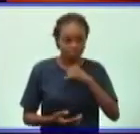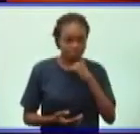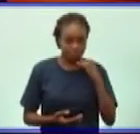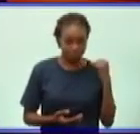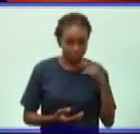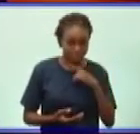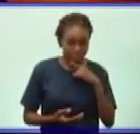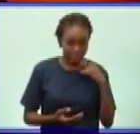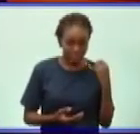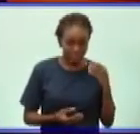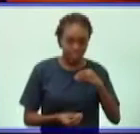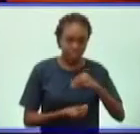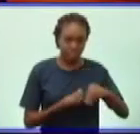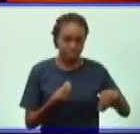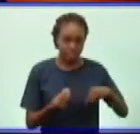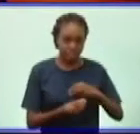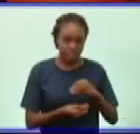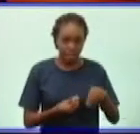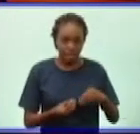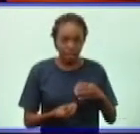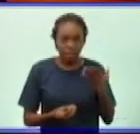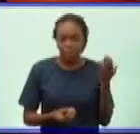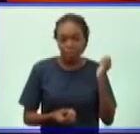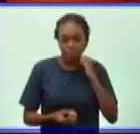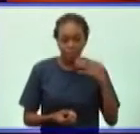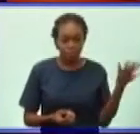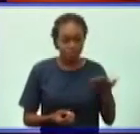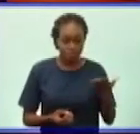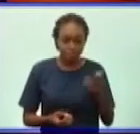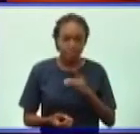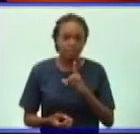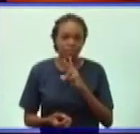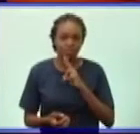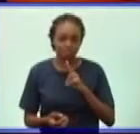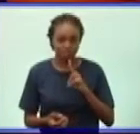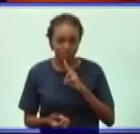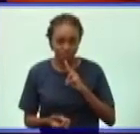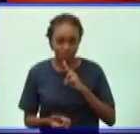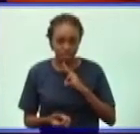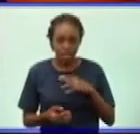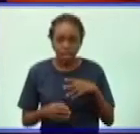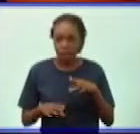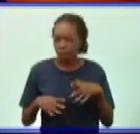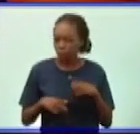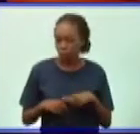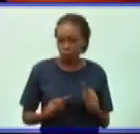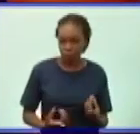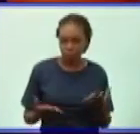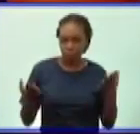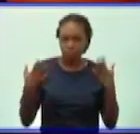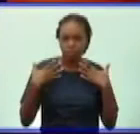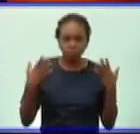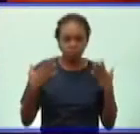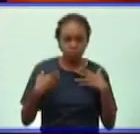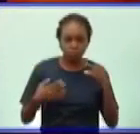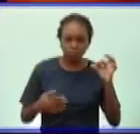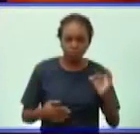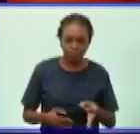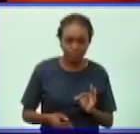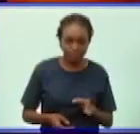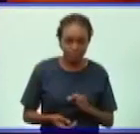temperatura más rápido que el agua. ¿Debido a qué? Al calor específico. Este